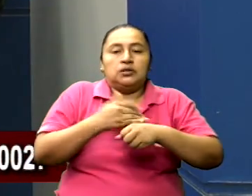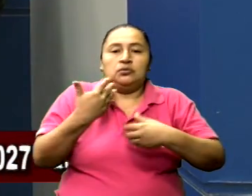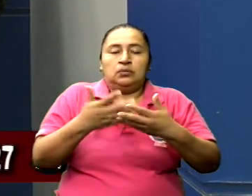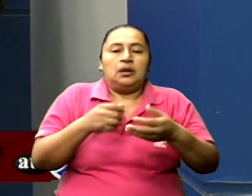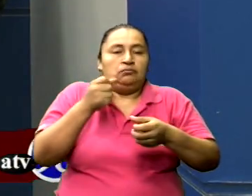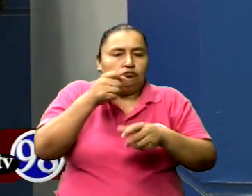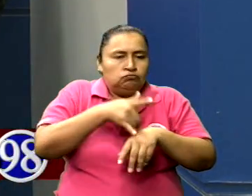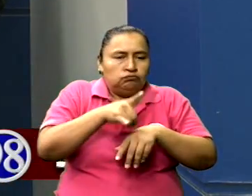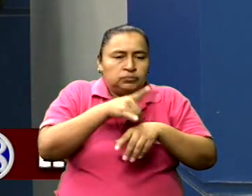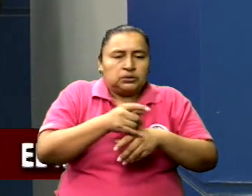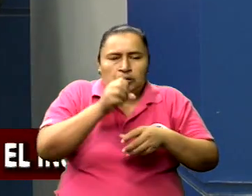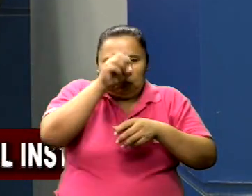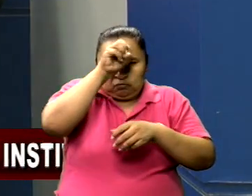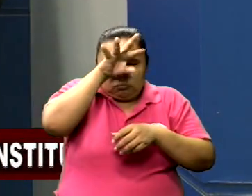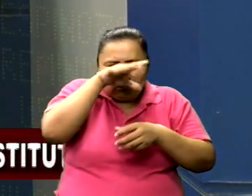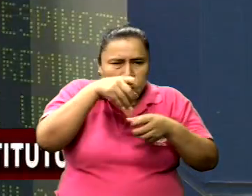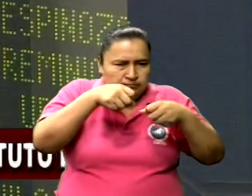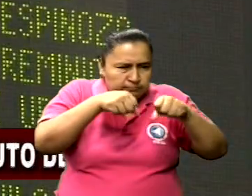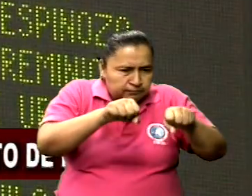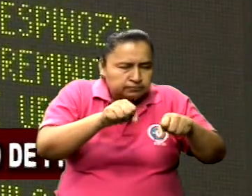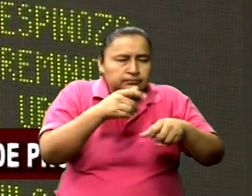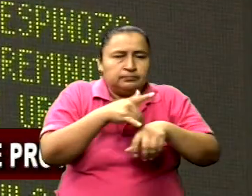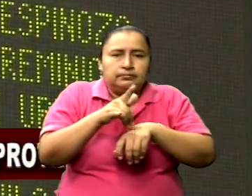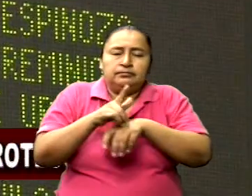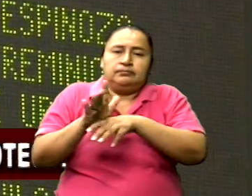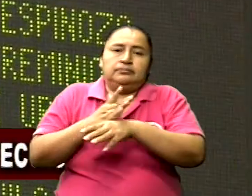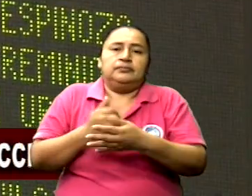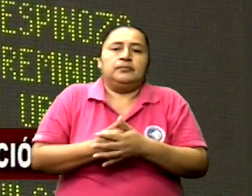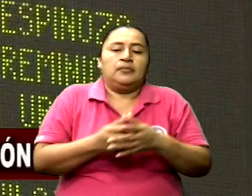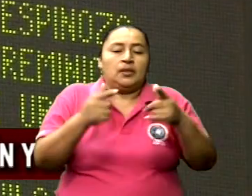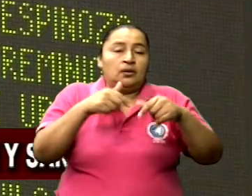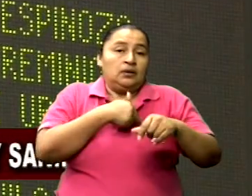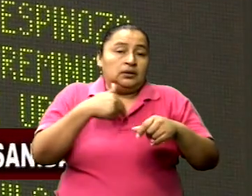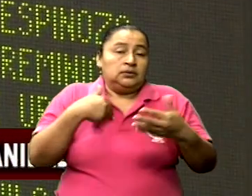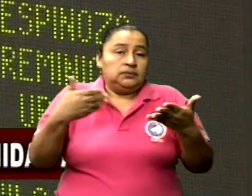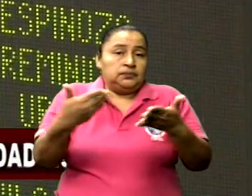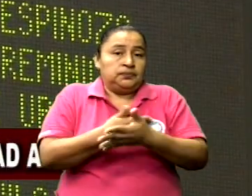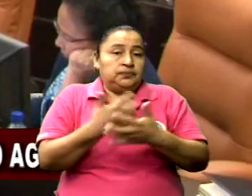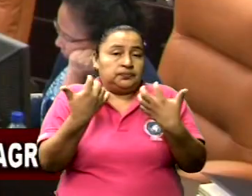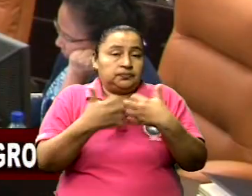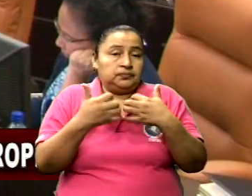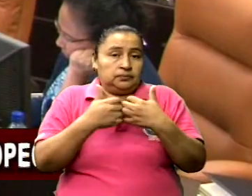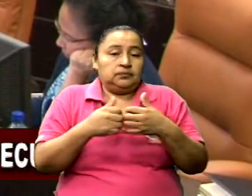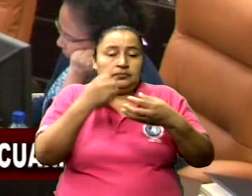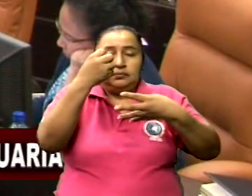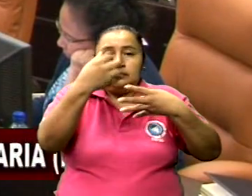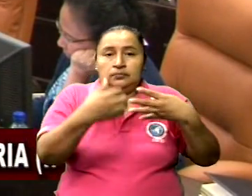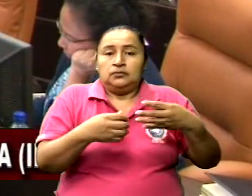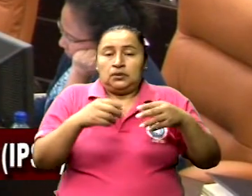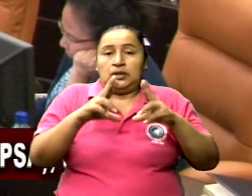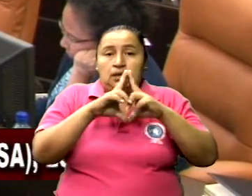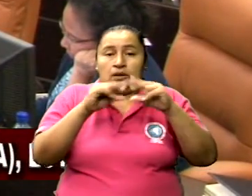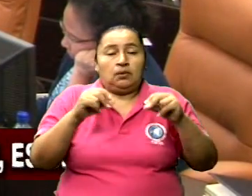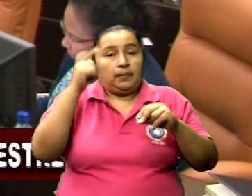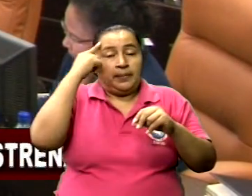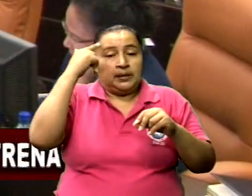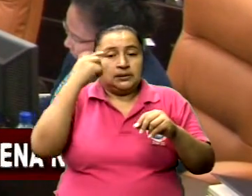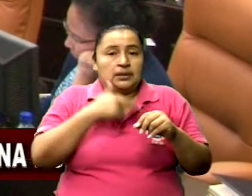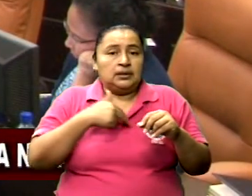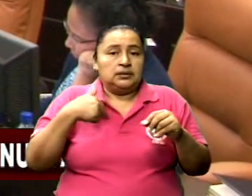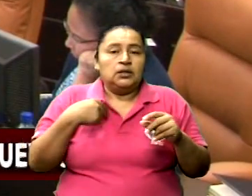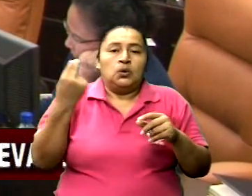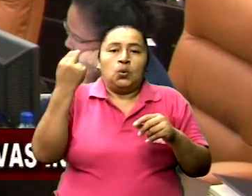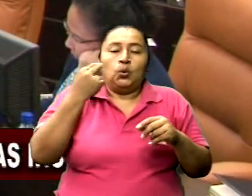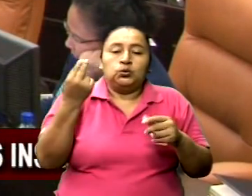la explotación minera. Con la creación de esta empresa, el Estado de Nicaragua pretende también hacer un